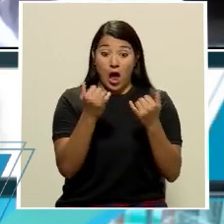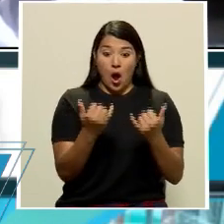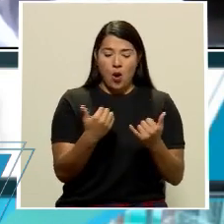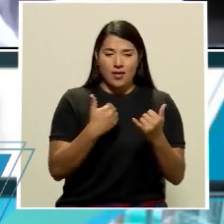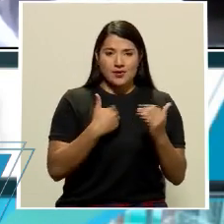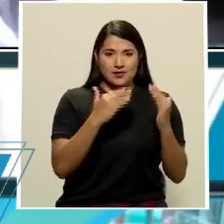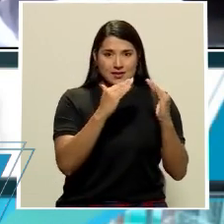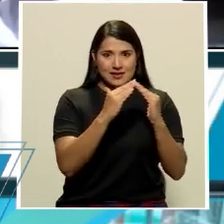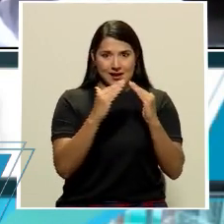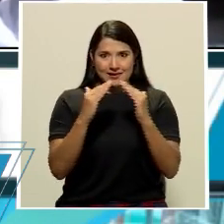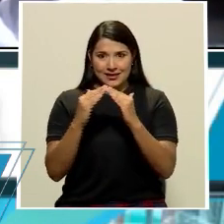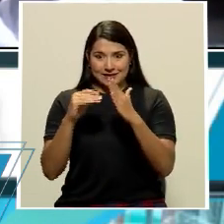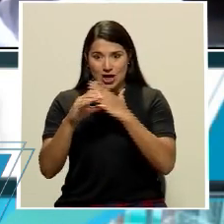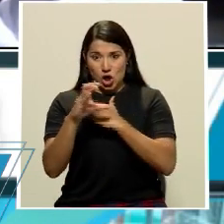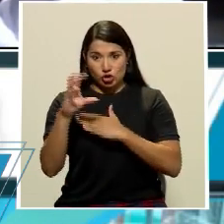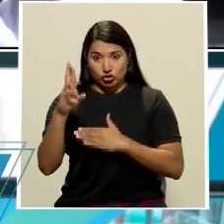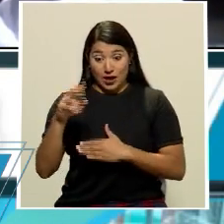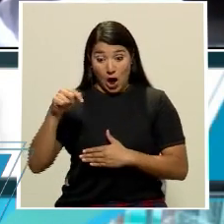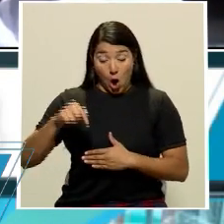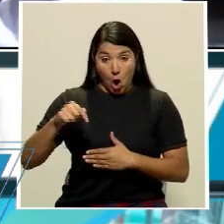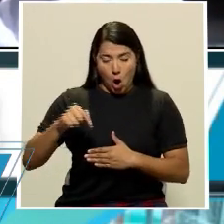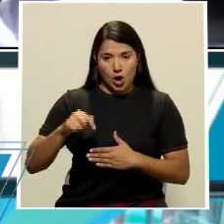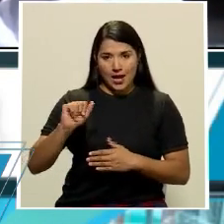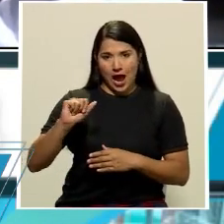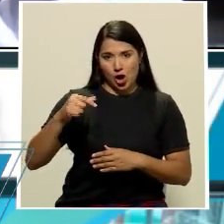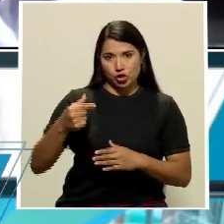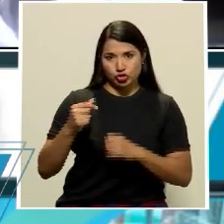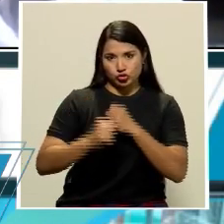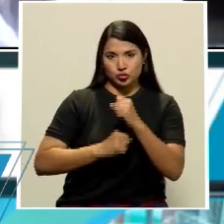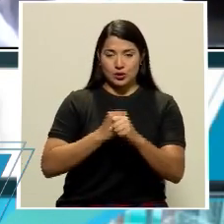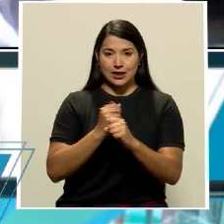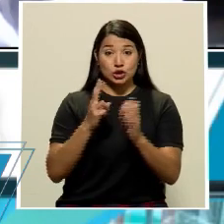Costa Rica hoy, agosto del 2020?